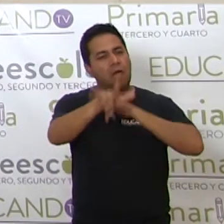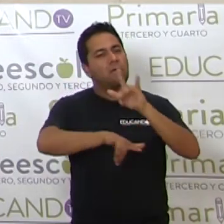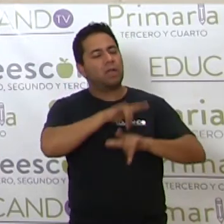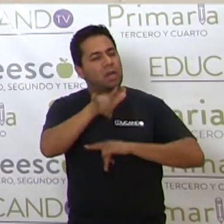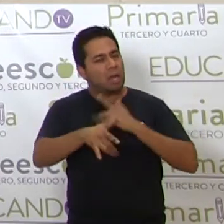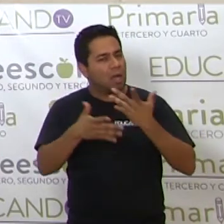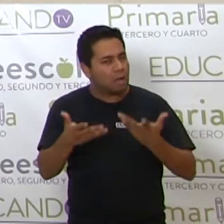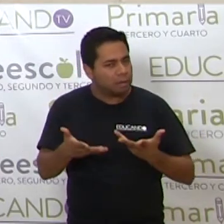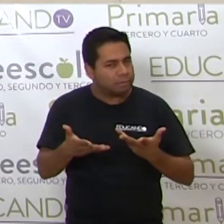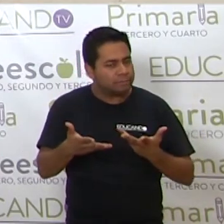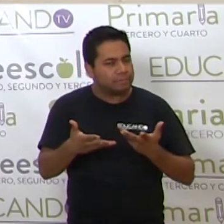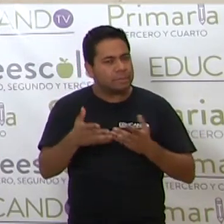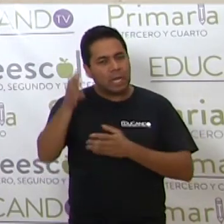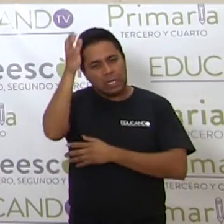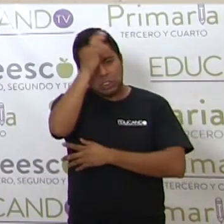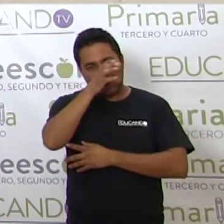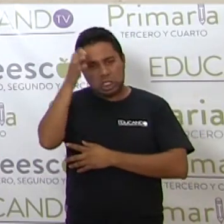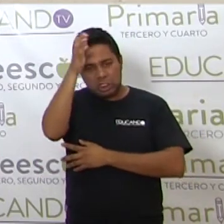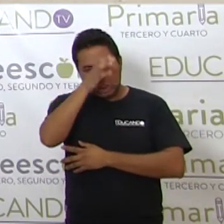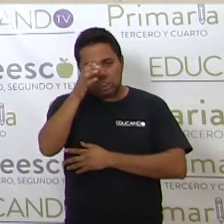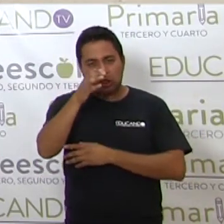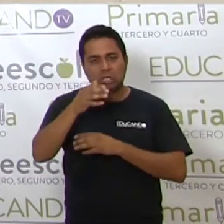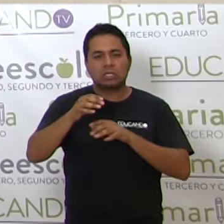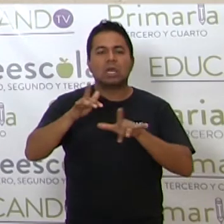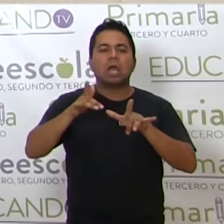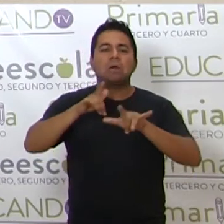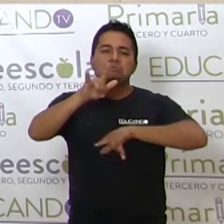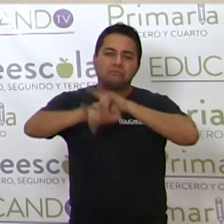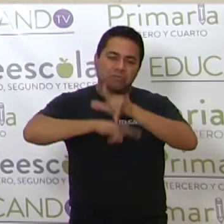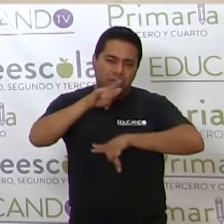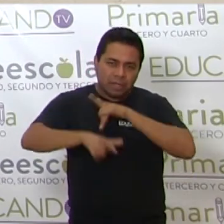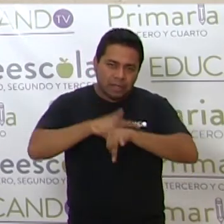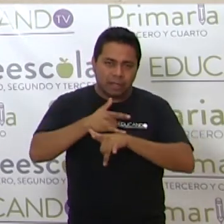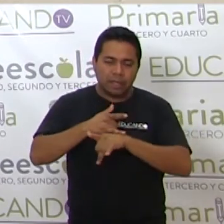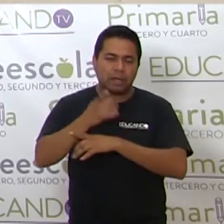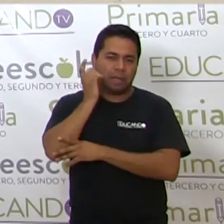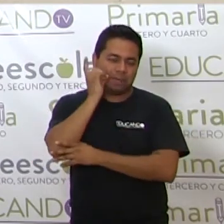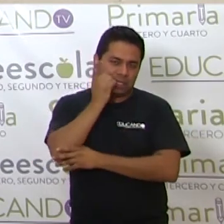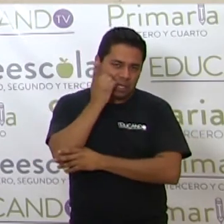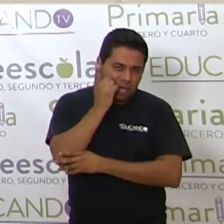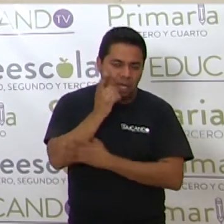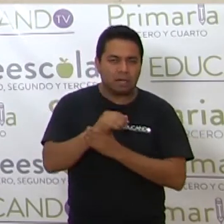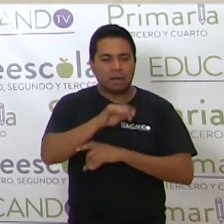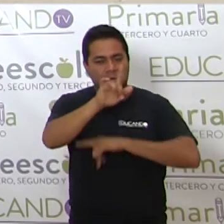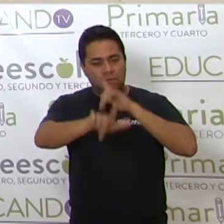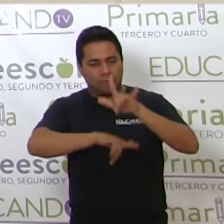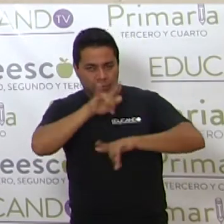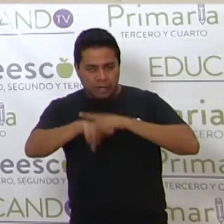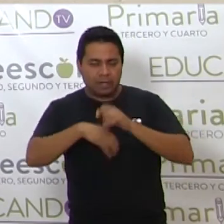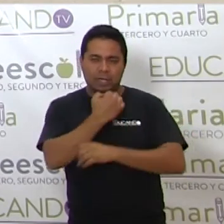feria de las ciencias como en la feria del mezcal de la salud de las